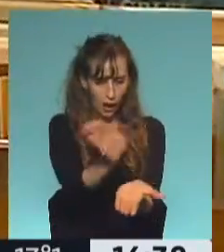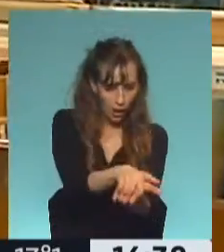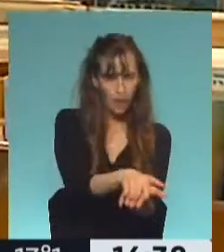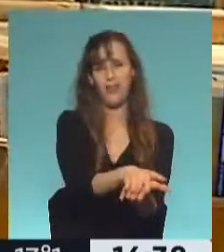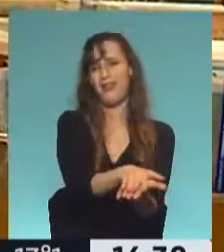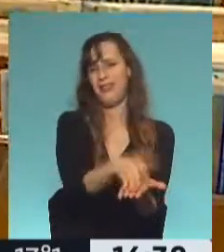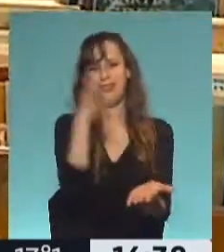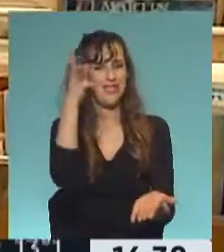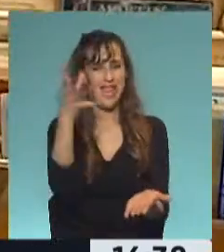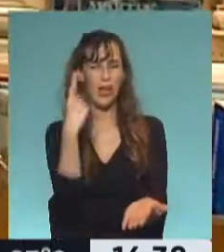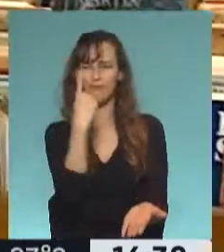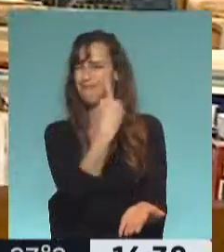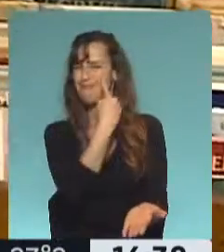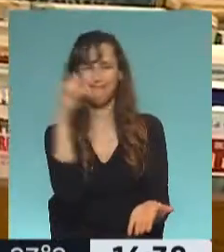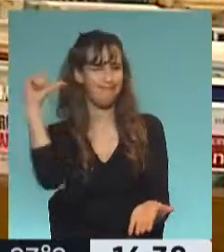ojos como loco.